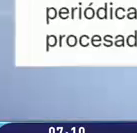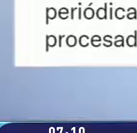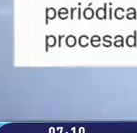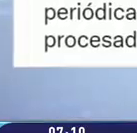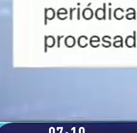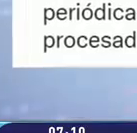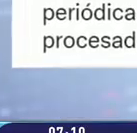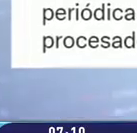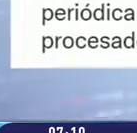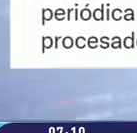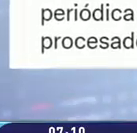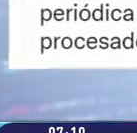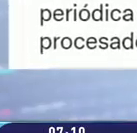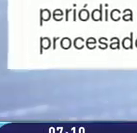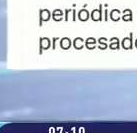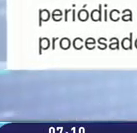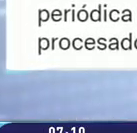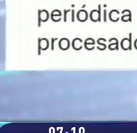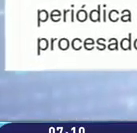un momento y ahora contamos más.